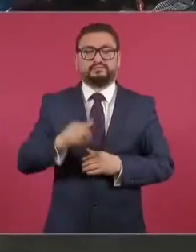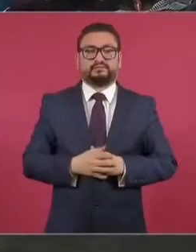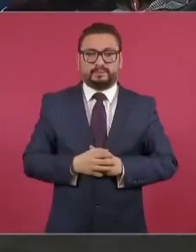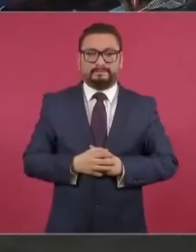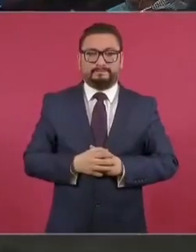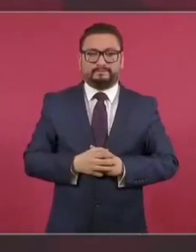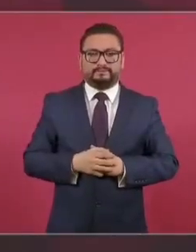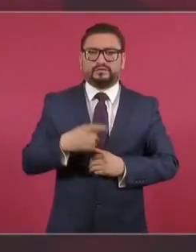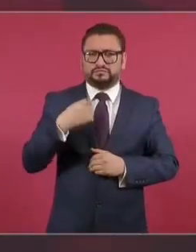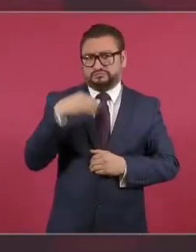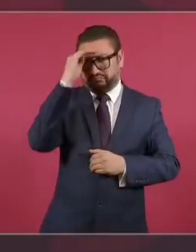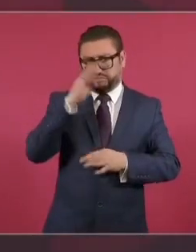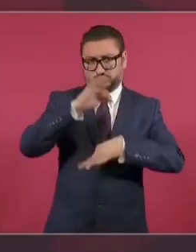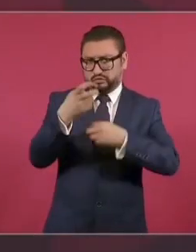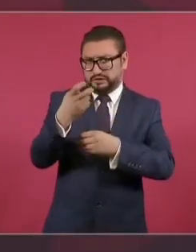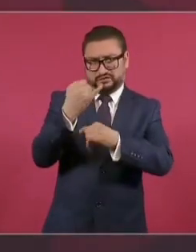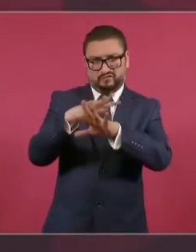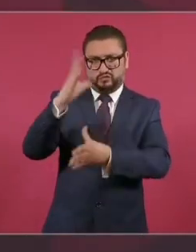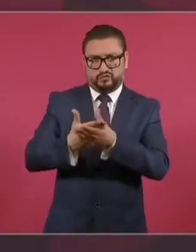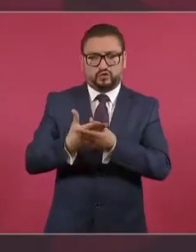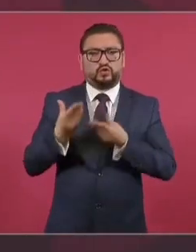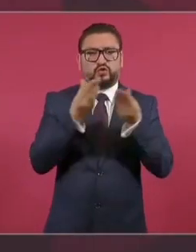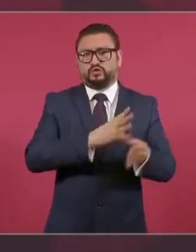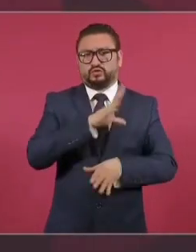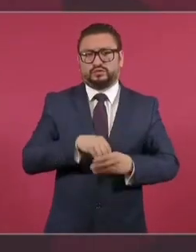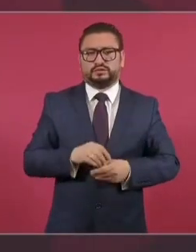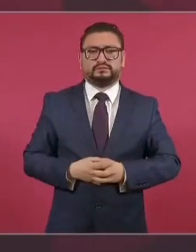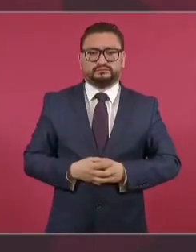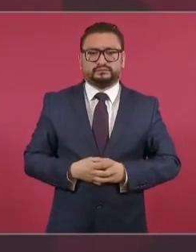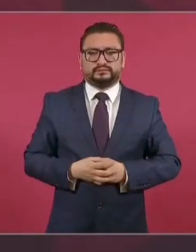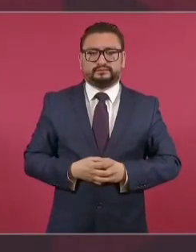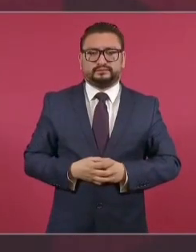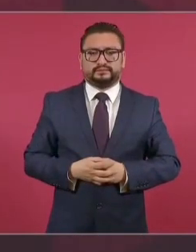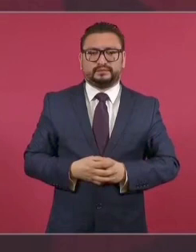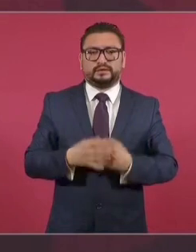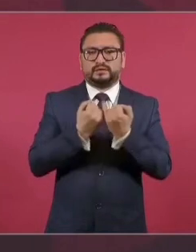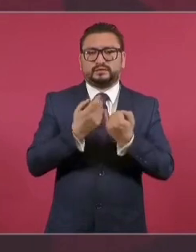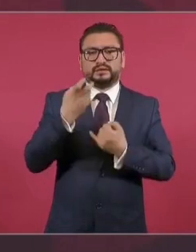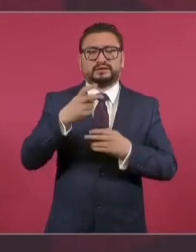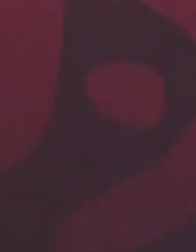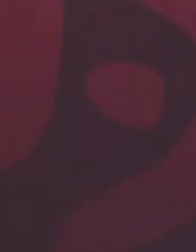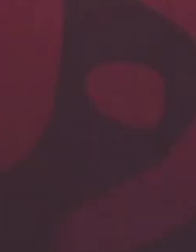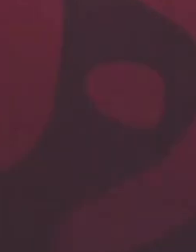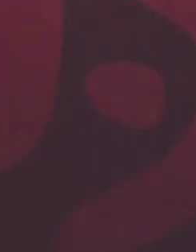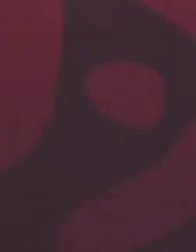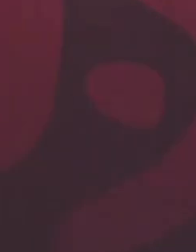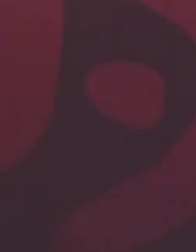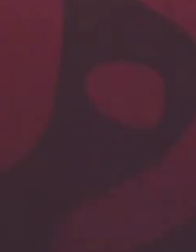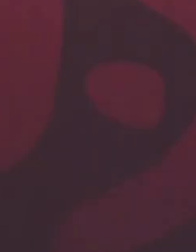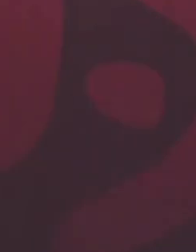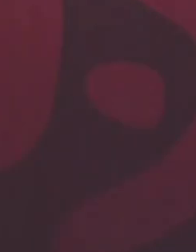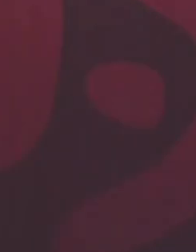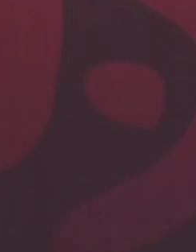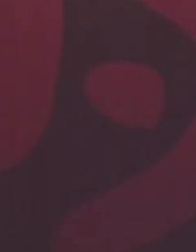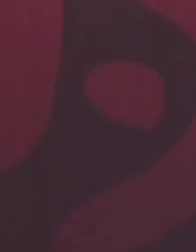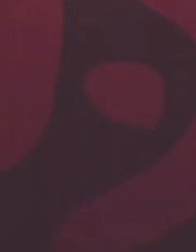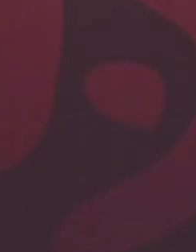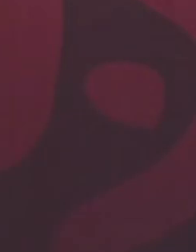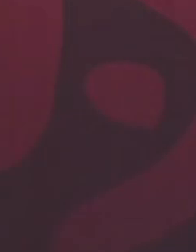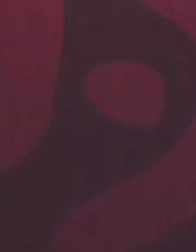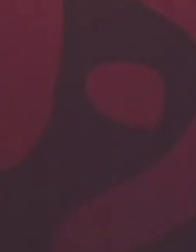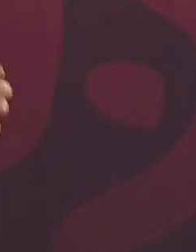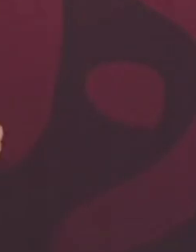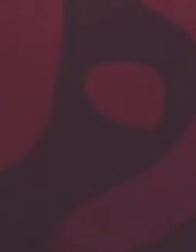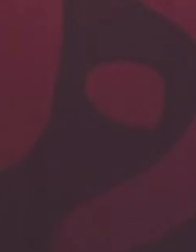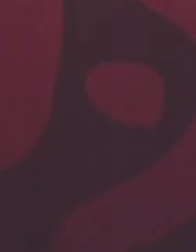Pues yo pienso que hay que entregar todo eso y lo que tiene que ver en el, con el sexenio del presidente Peña y lo que tiene que ver